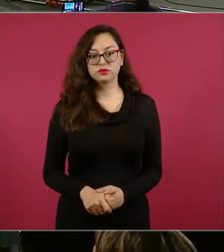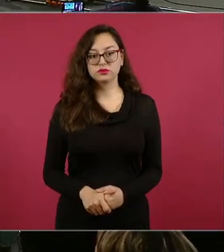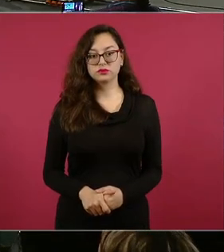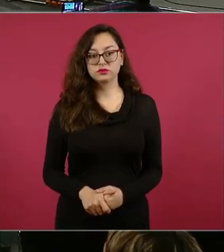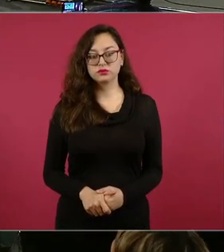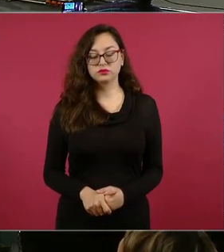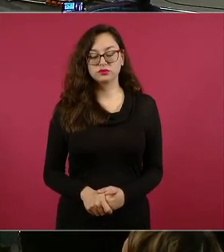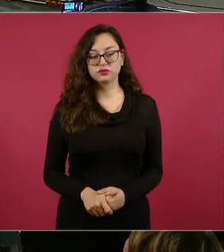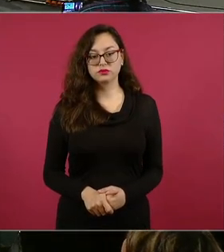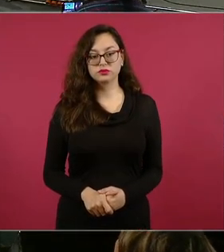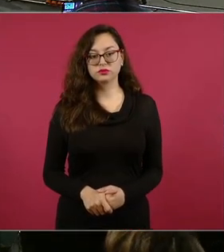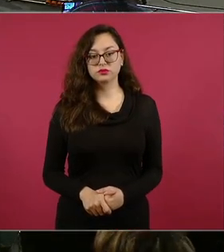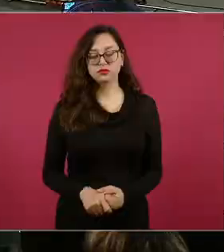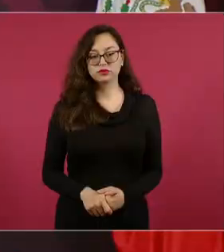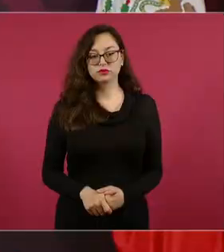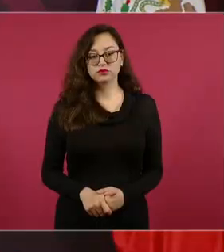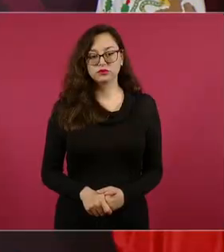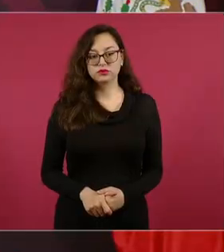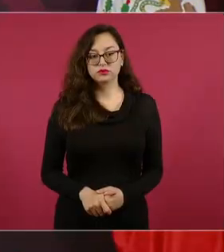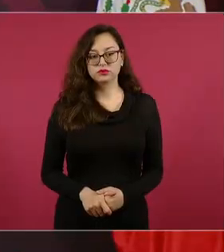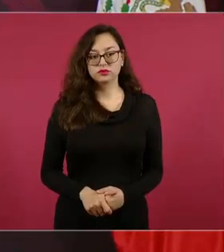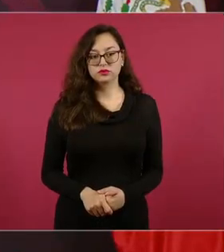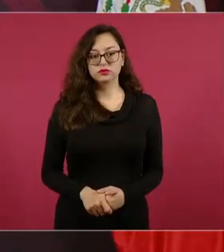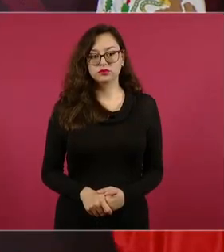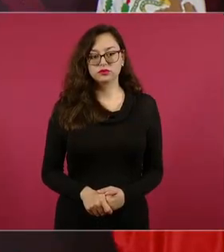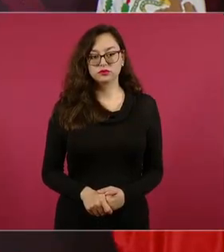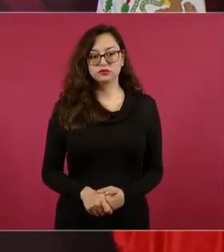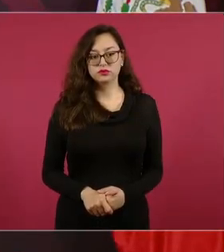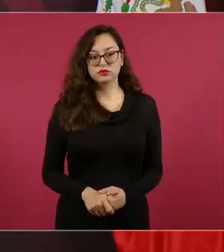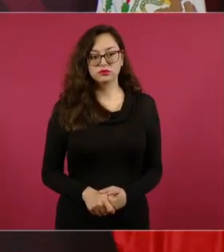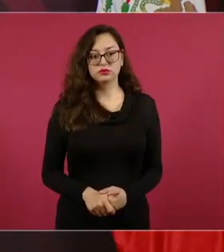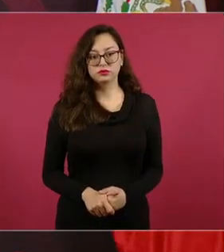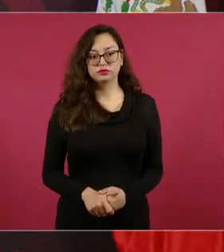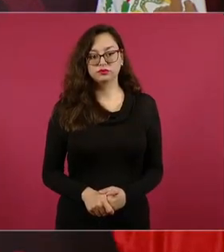el libertador, pues era